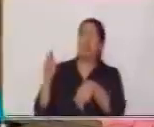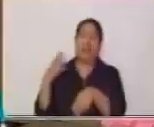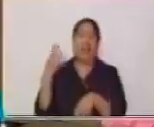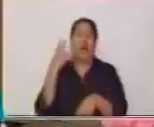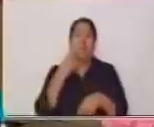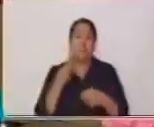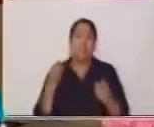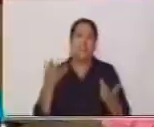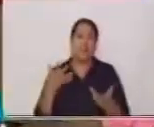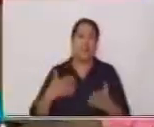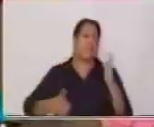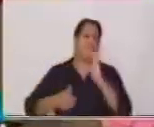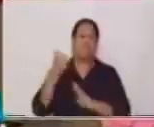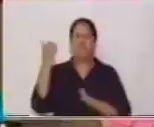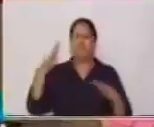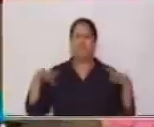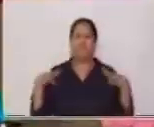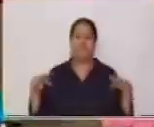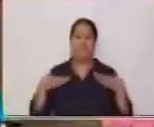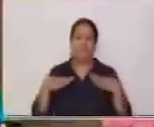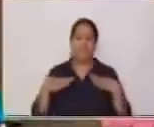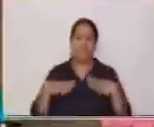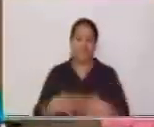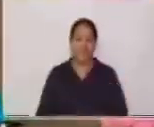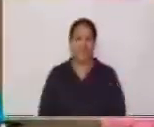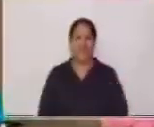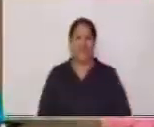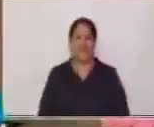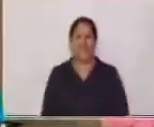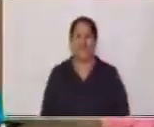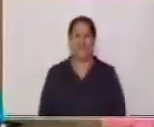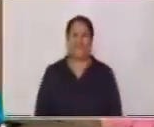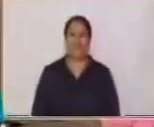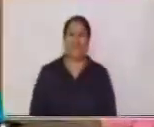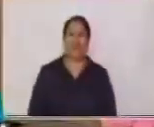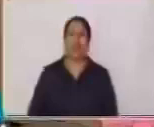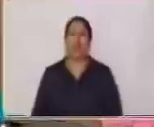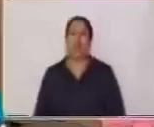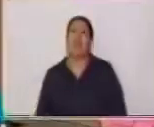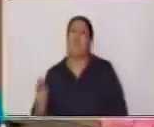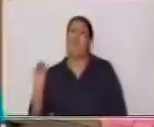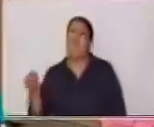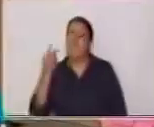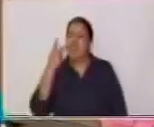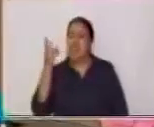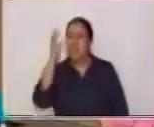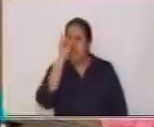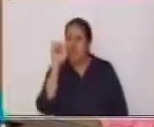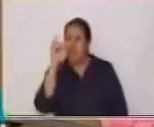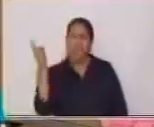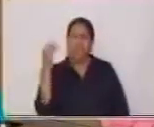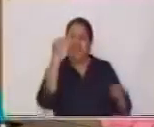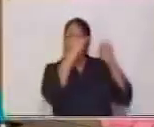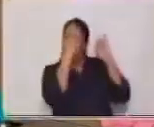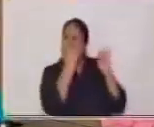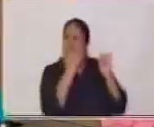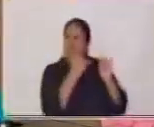vacaciones. Veamos esta de acá. ¿Qué observamos en la imagen? ¿Qué crees que nos va a narrar?